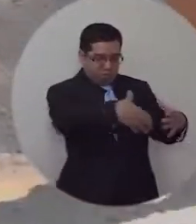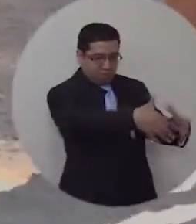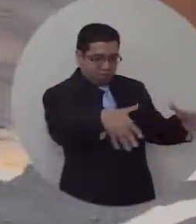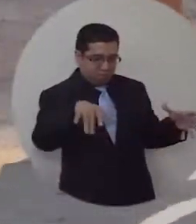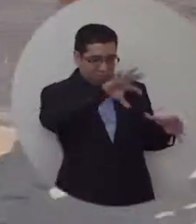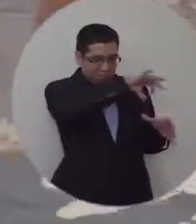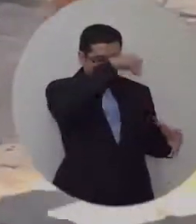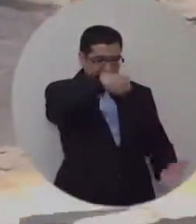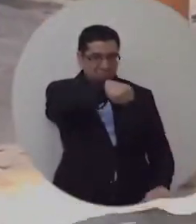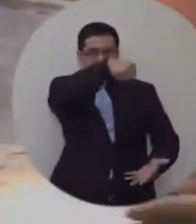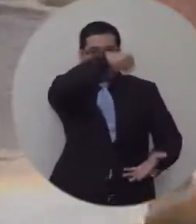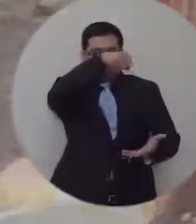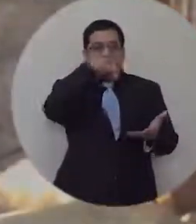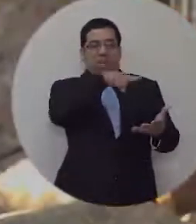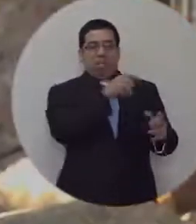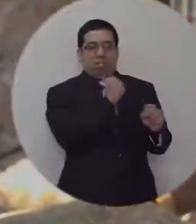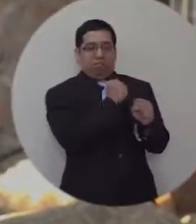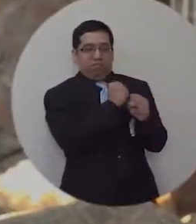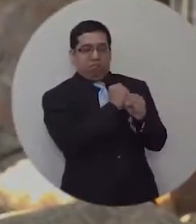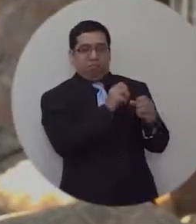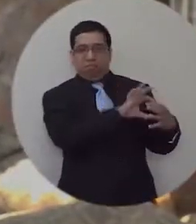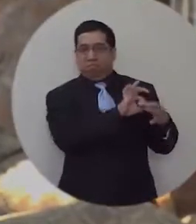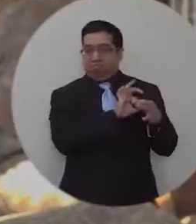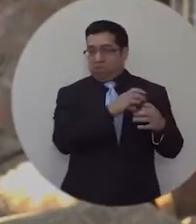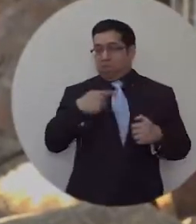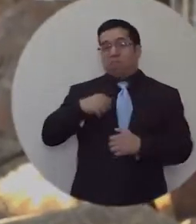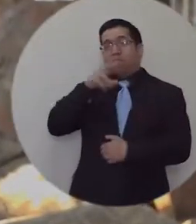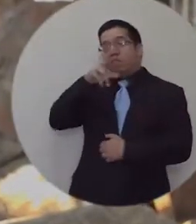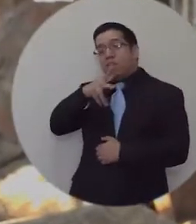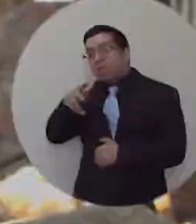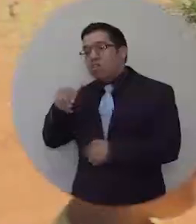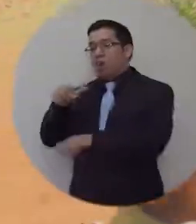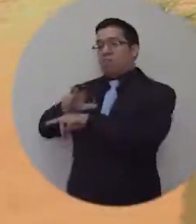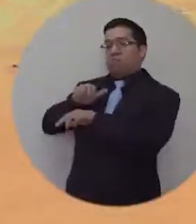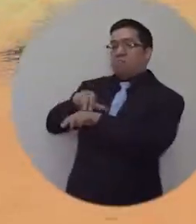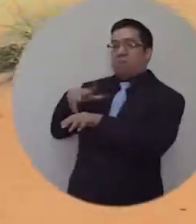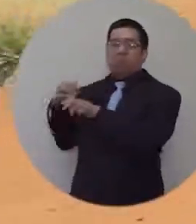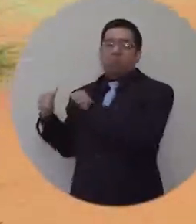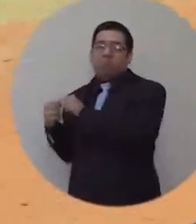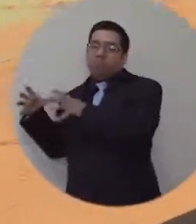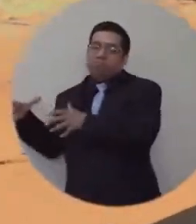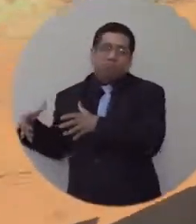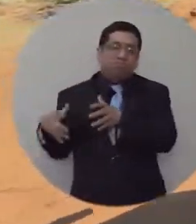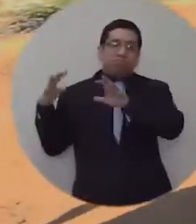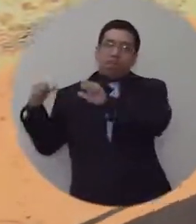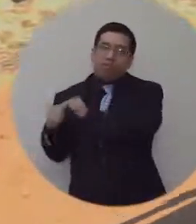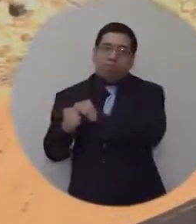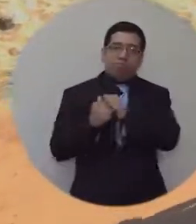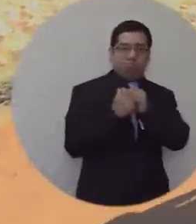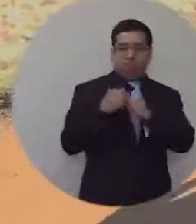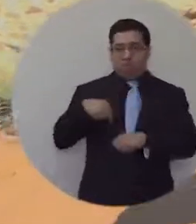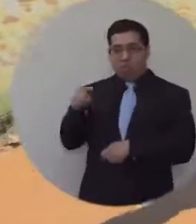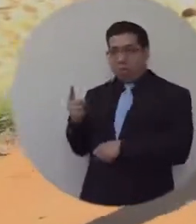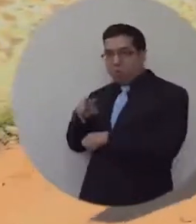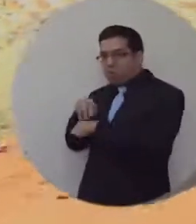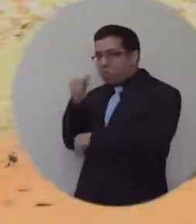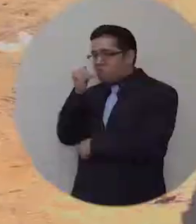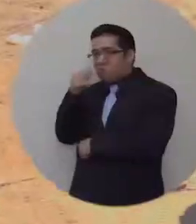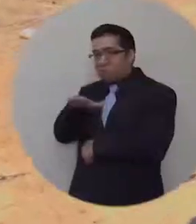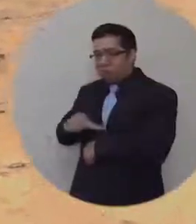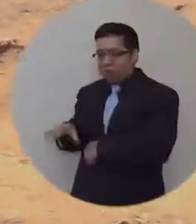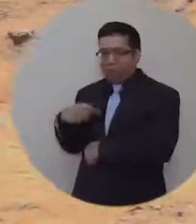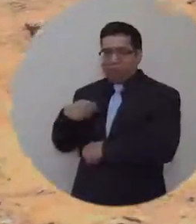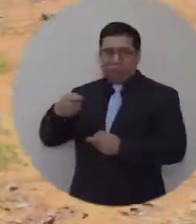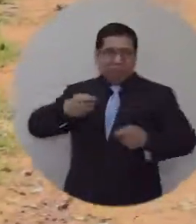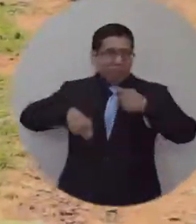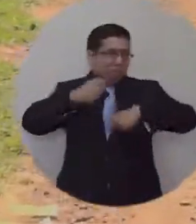canastita, como ya ven, esa es mi elemento de trabajo, como si, y mis hijos con mis sobrinos, que se van conmigo. Y tengo una mi sobrinita que